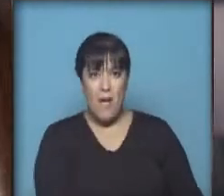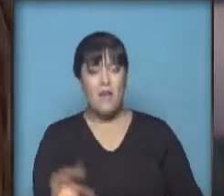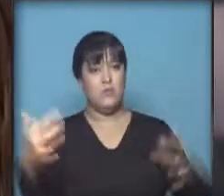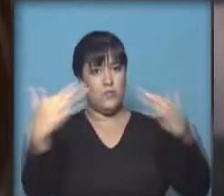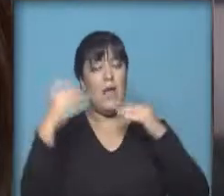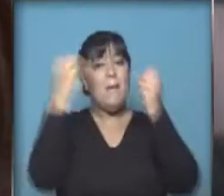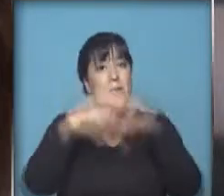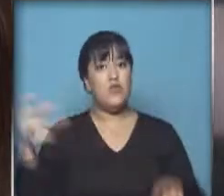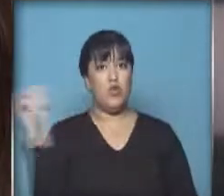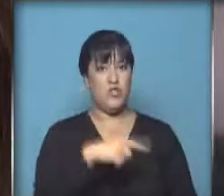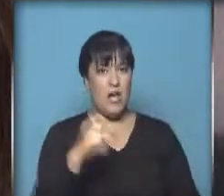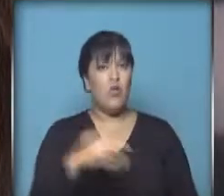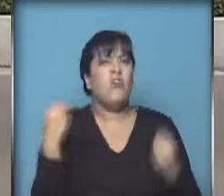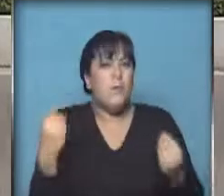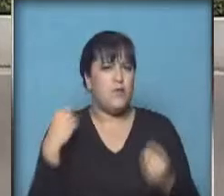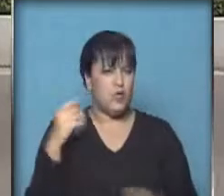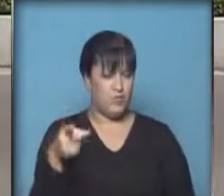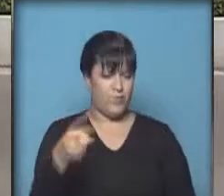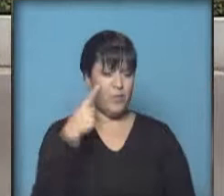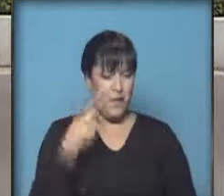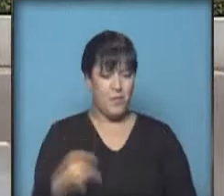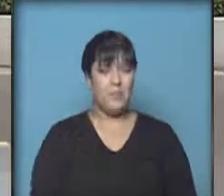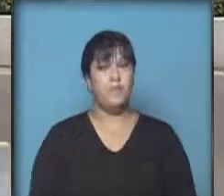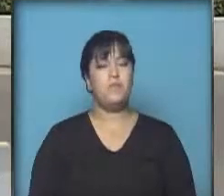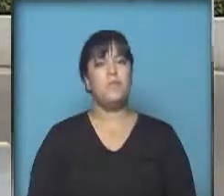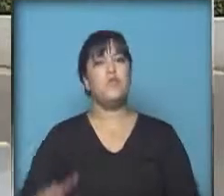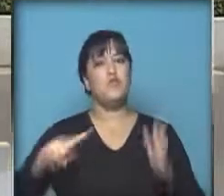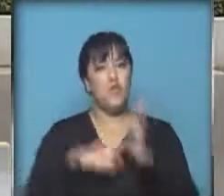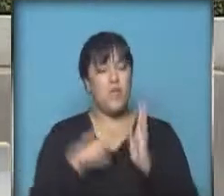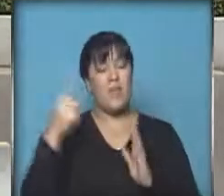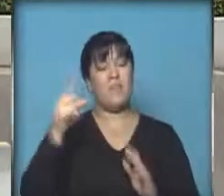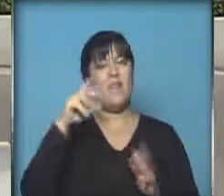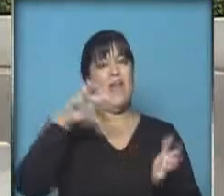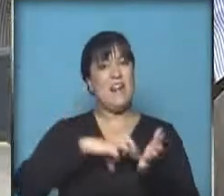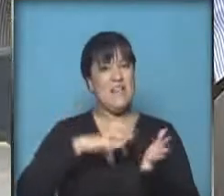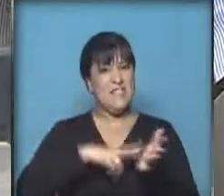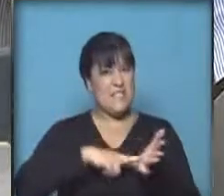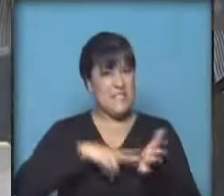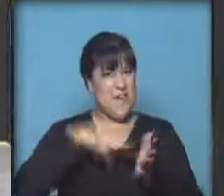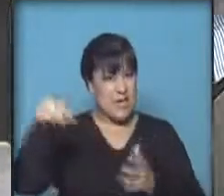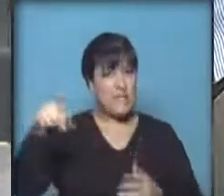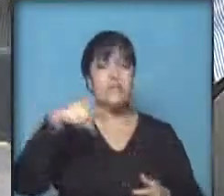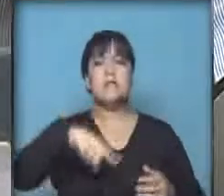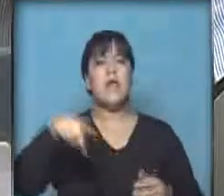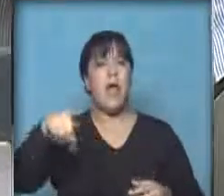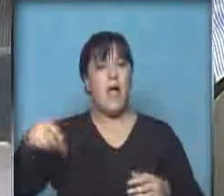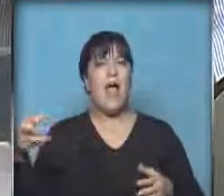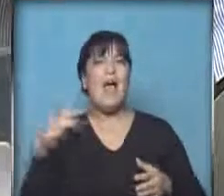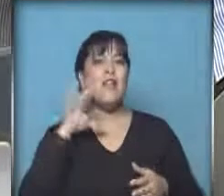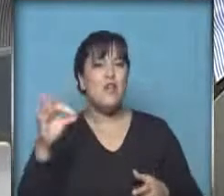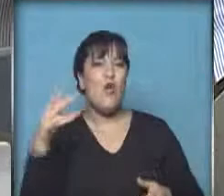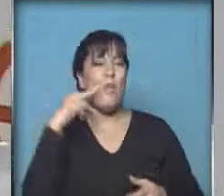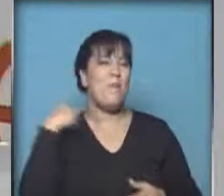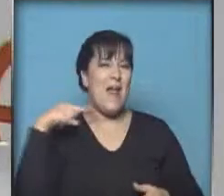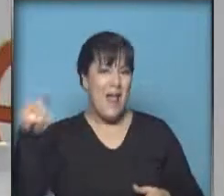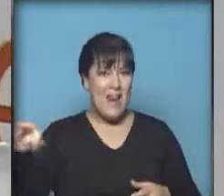el Chaco y esto sucedía. La ciudad de Resistencia se levanta a escasa distancia de una de las márgenes del río Paraná,